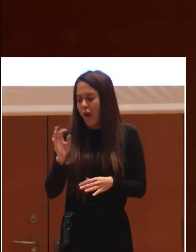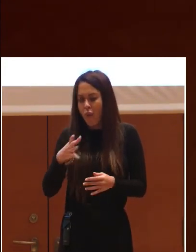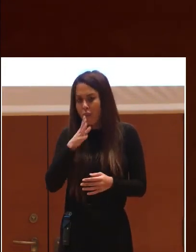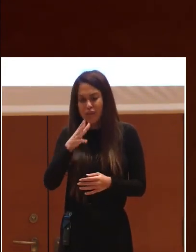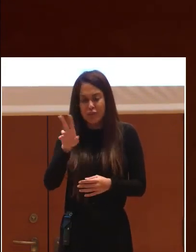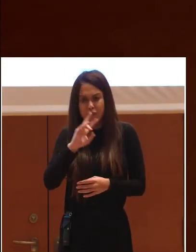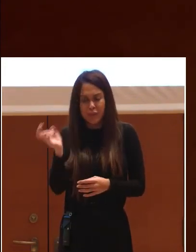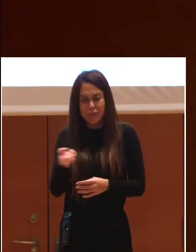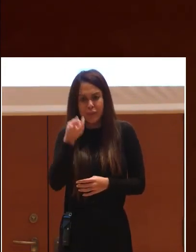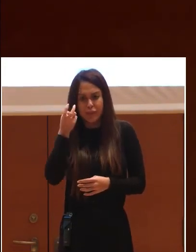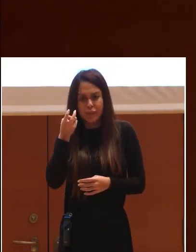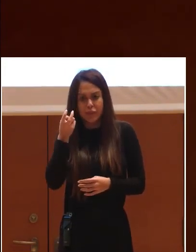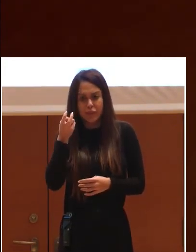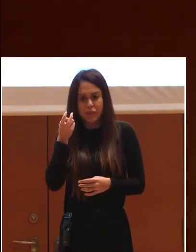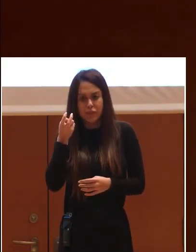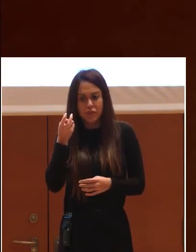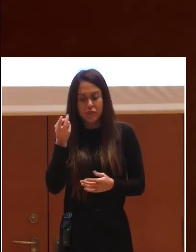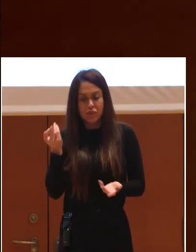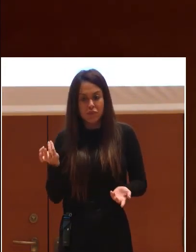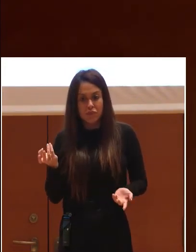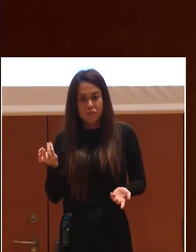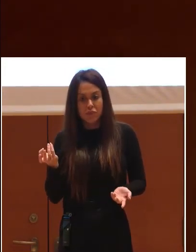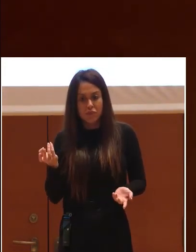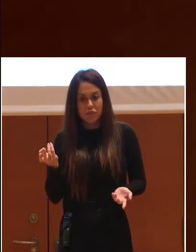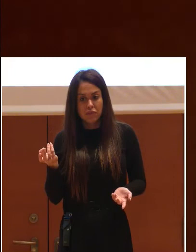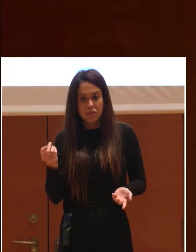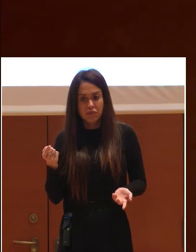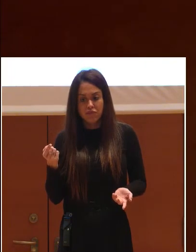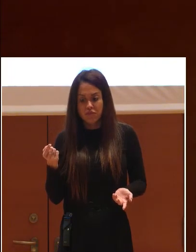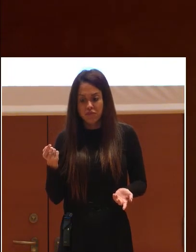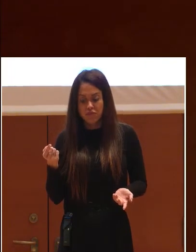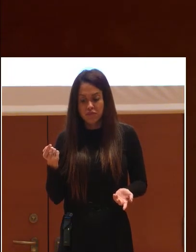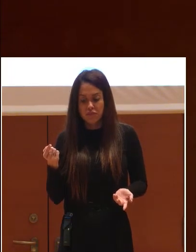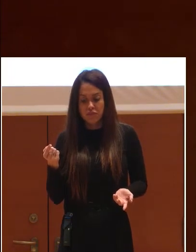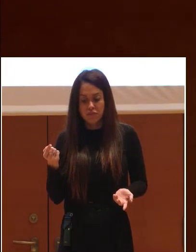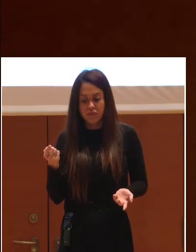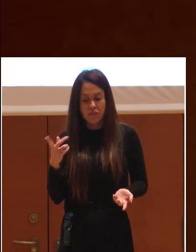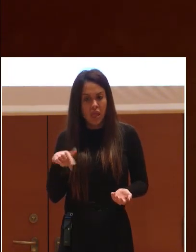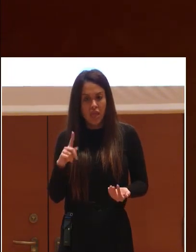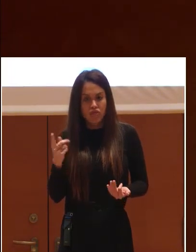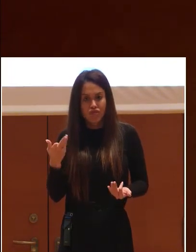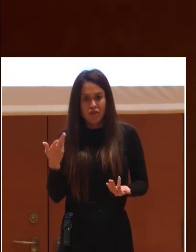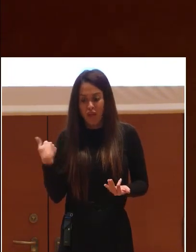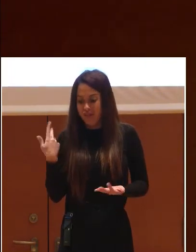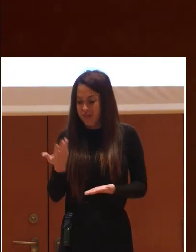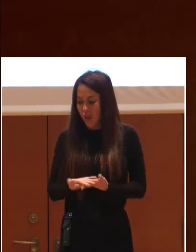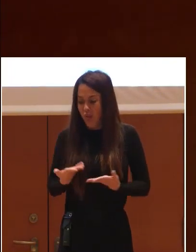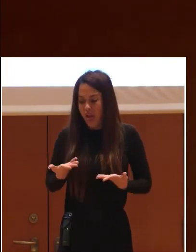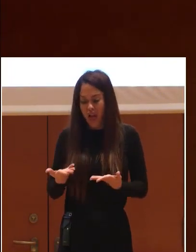y que a lo largo de su vida quizás por motivos profesionales o por otros motivos